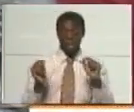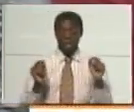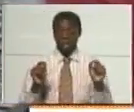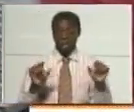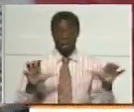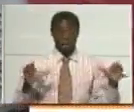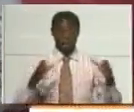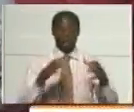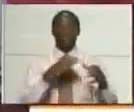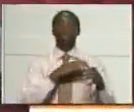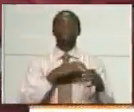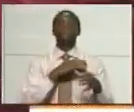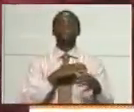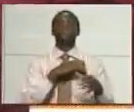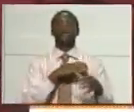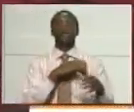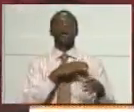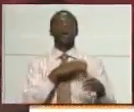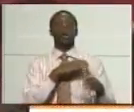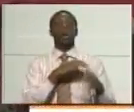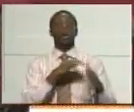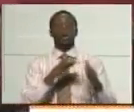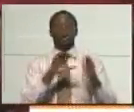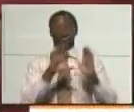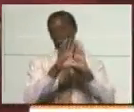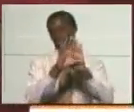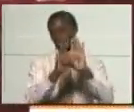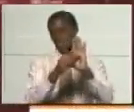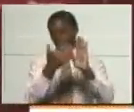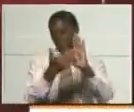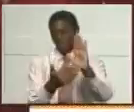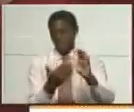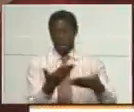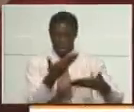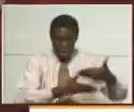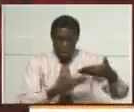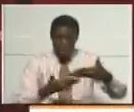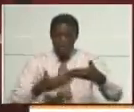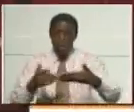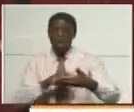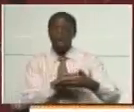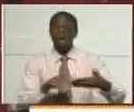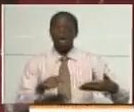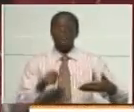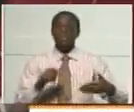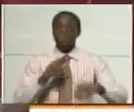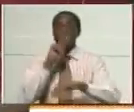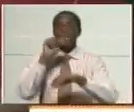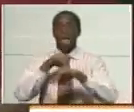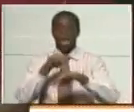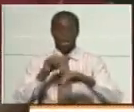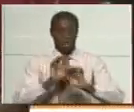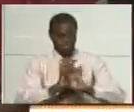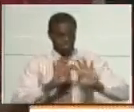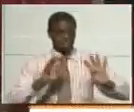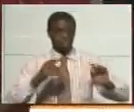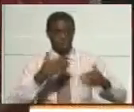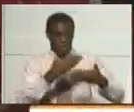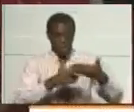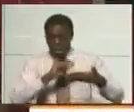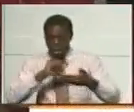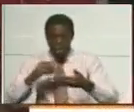Constituyente aparecieron las actas constituyentes, el debate de la Asamblea Nacional, y la Asamblea Nacional